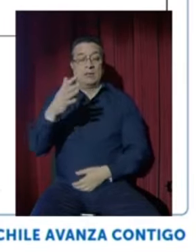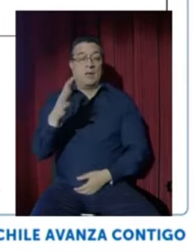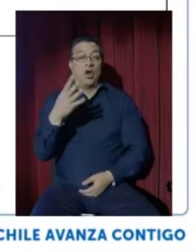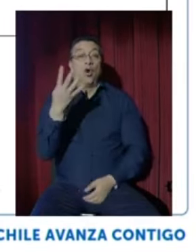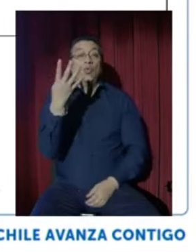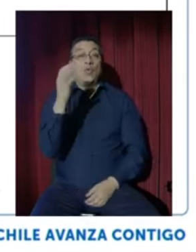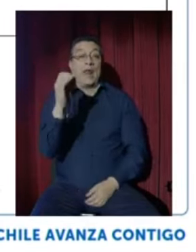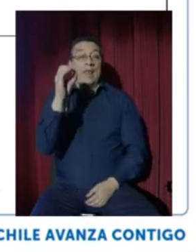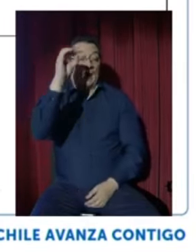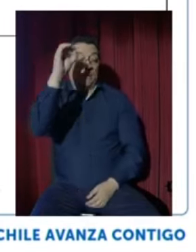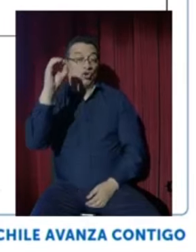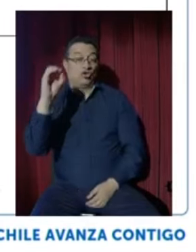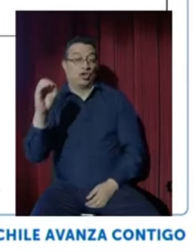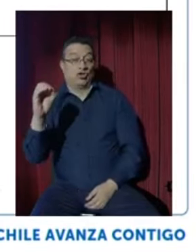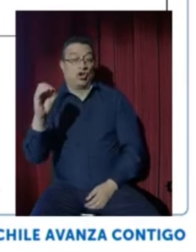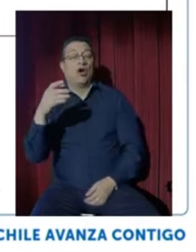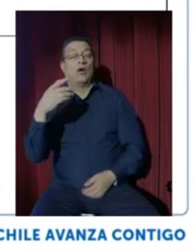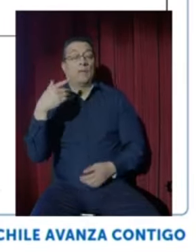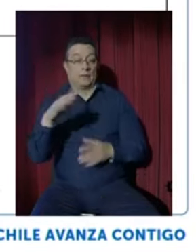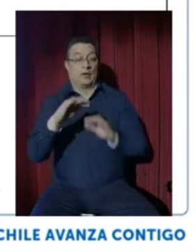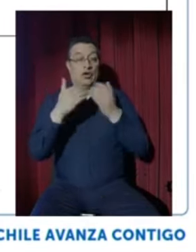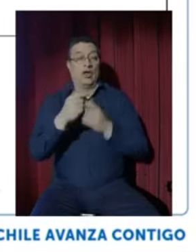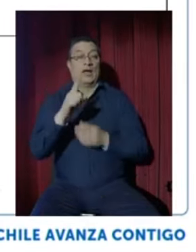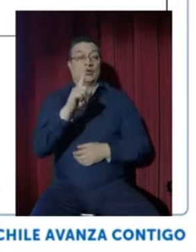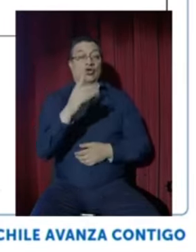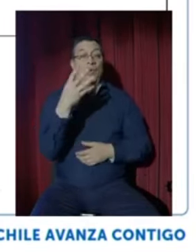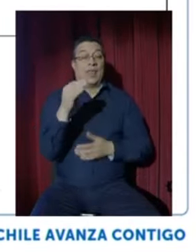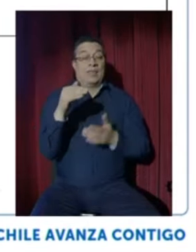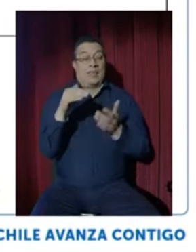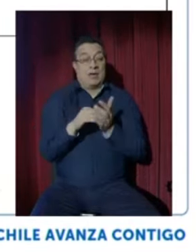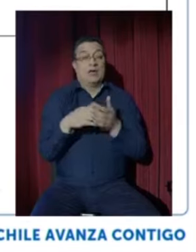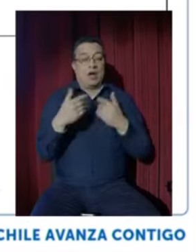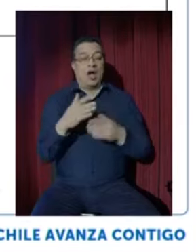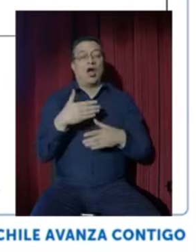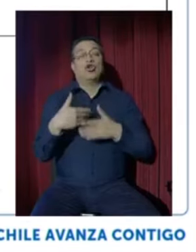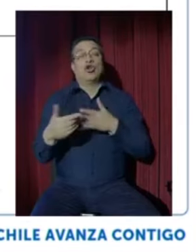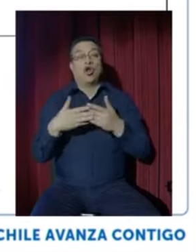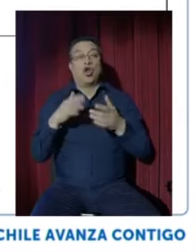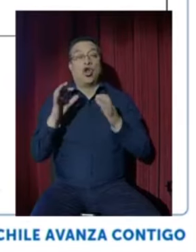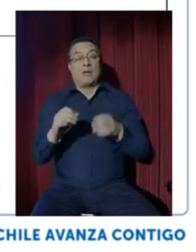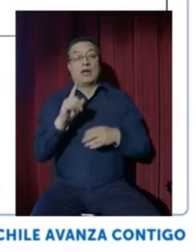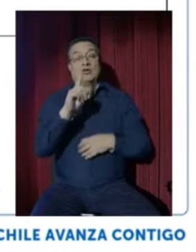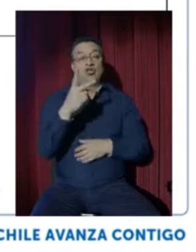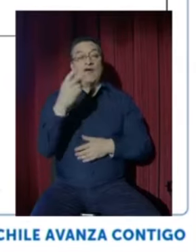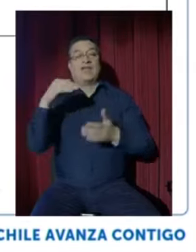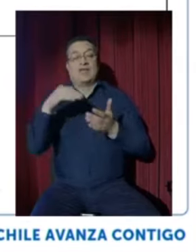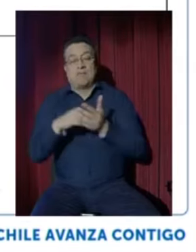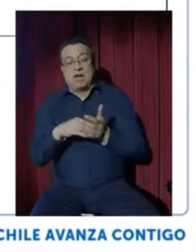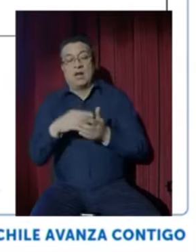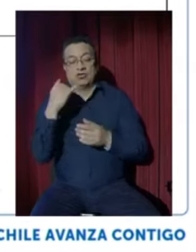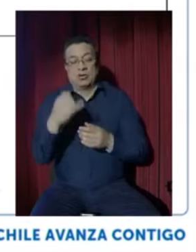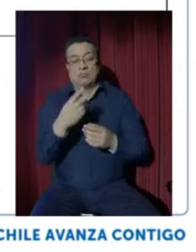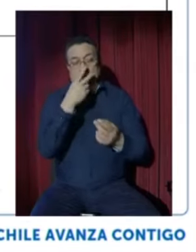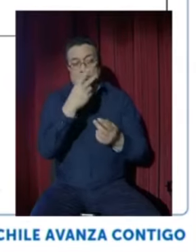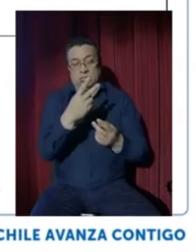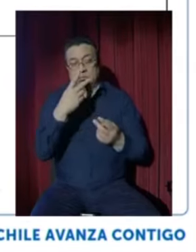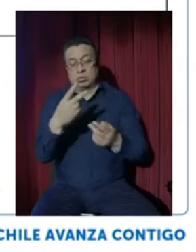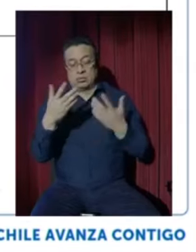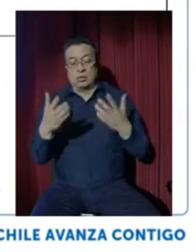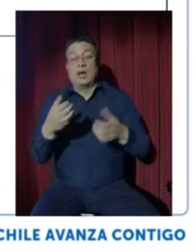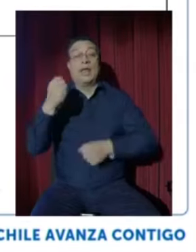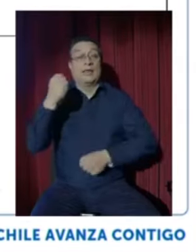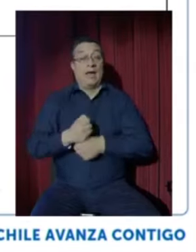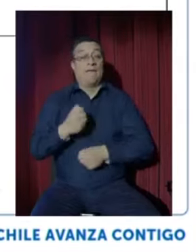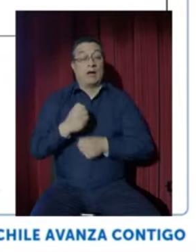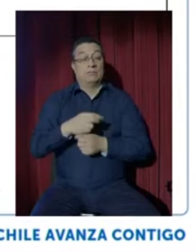40% eh las 140,000 que normalmente hemos tenido o las 120,000 que normalmente se observan Así que la